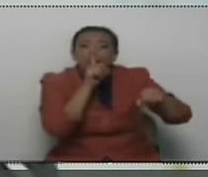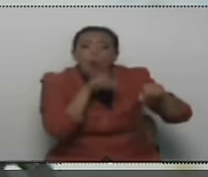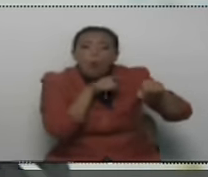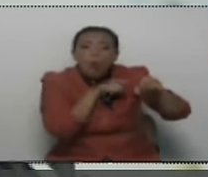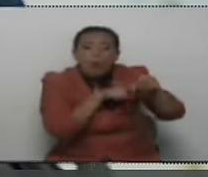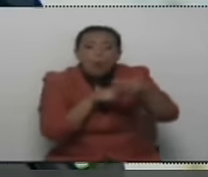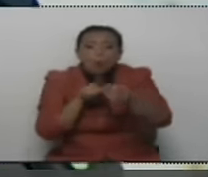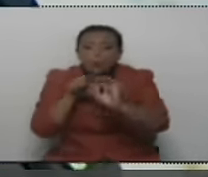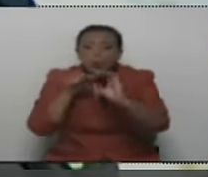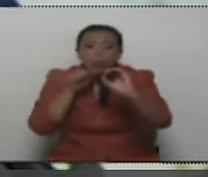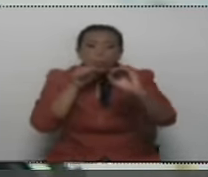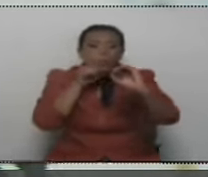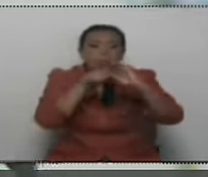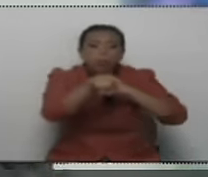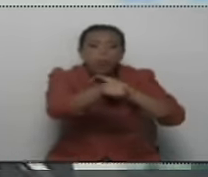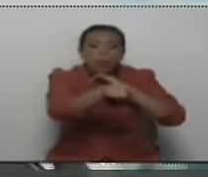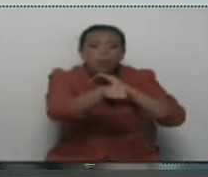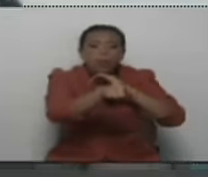un silenciador.